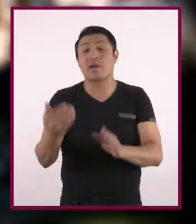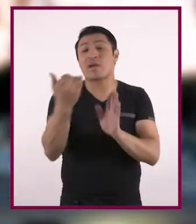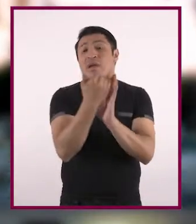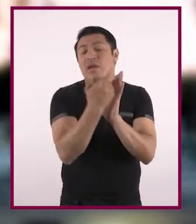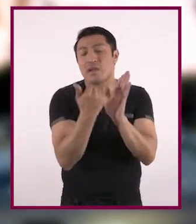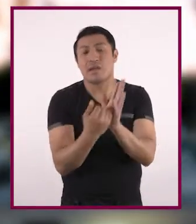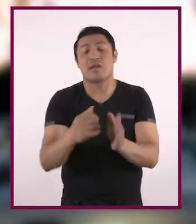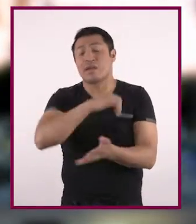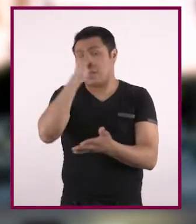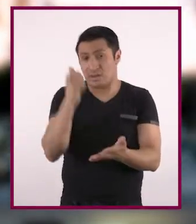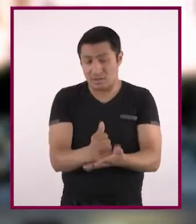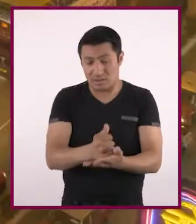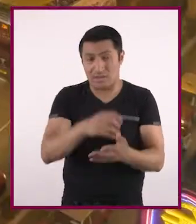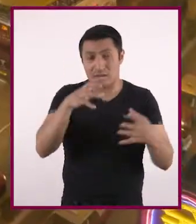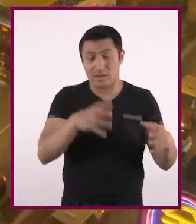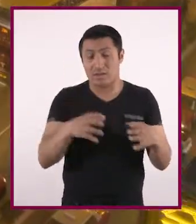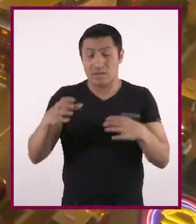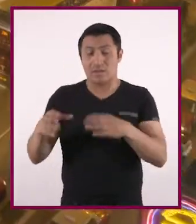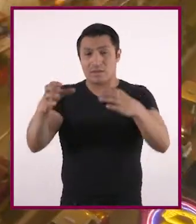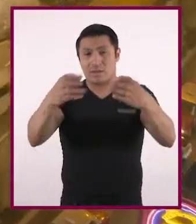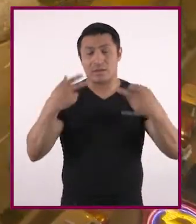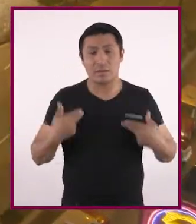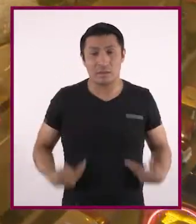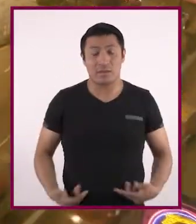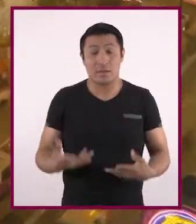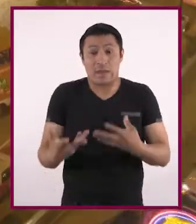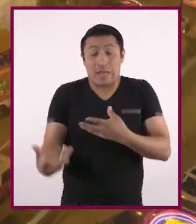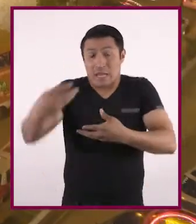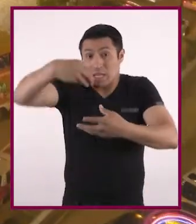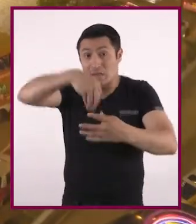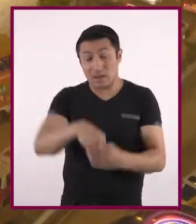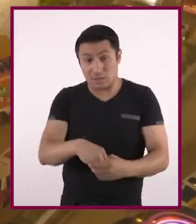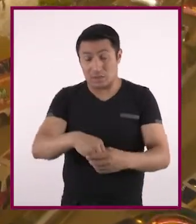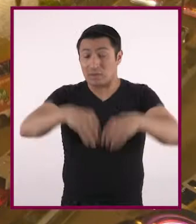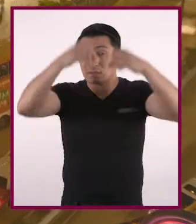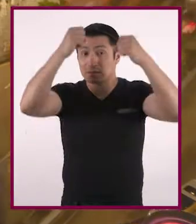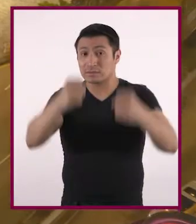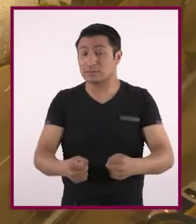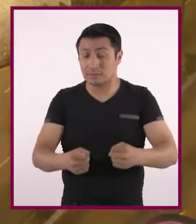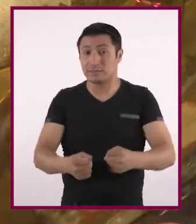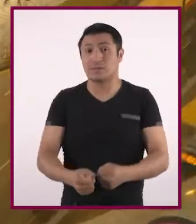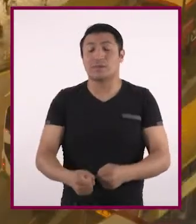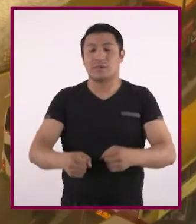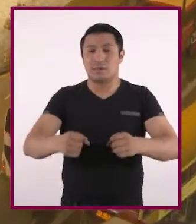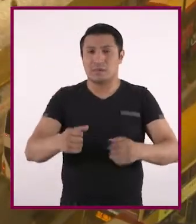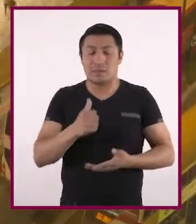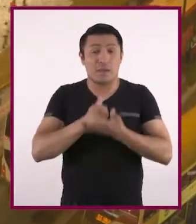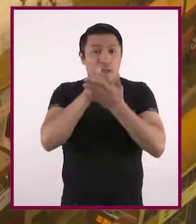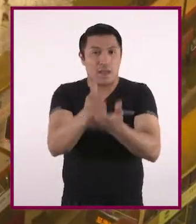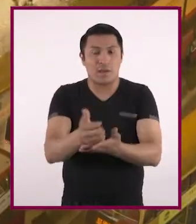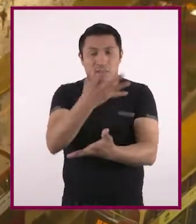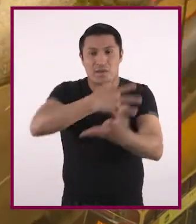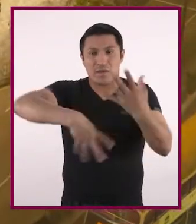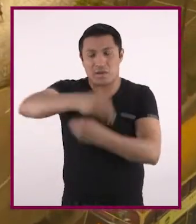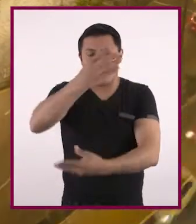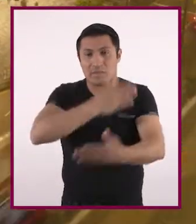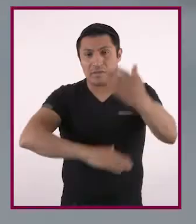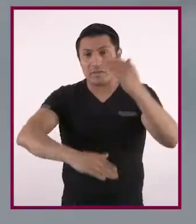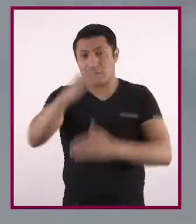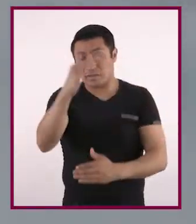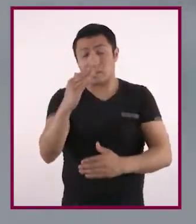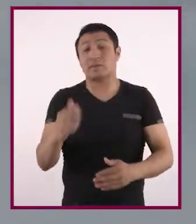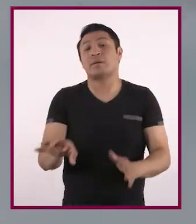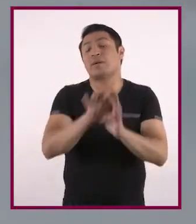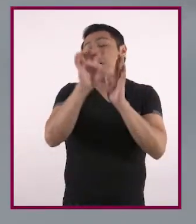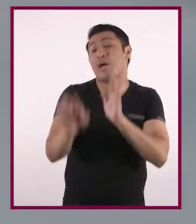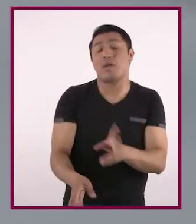las ciudades y los asentamientos humanos sean inclusivos, seguros, resilientes y sostenibles. En el